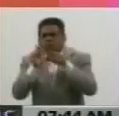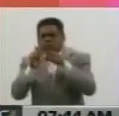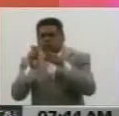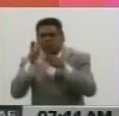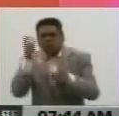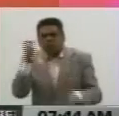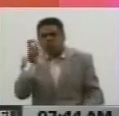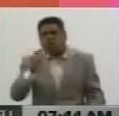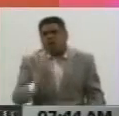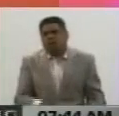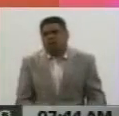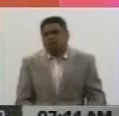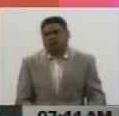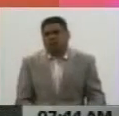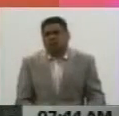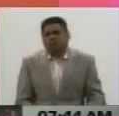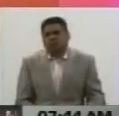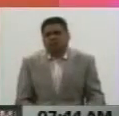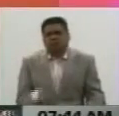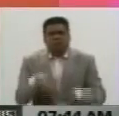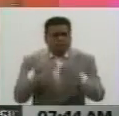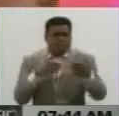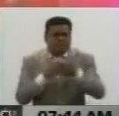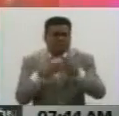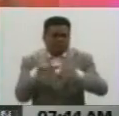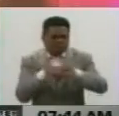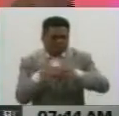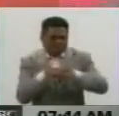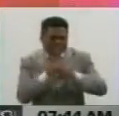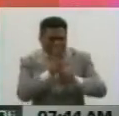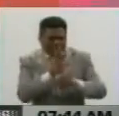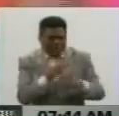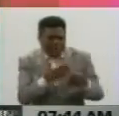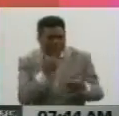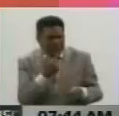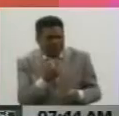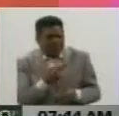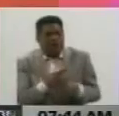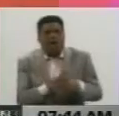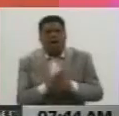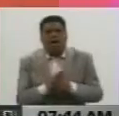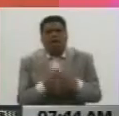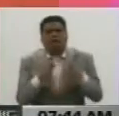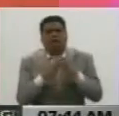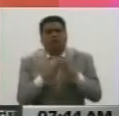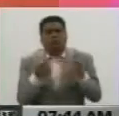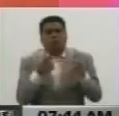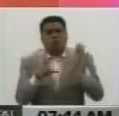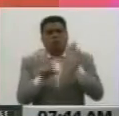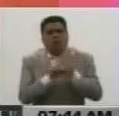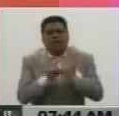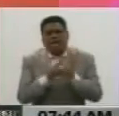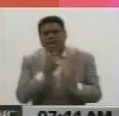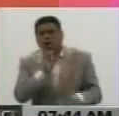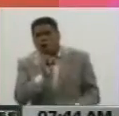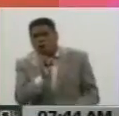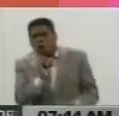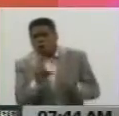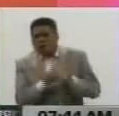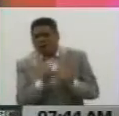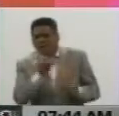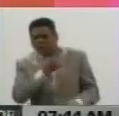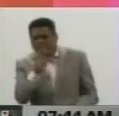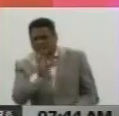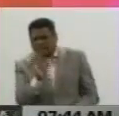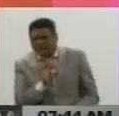interrumpa, tomando en cuenta de que quizás fue algo desordenado. Quizás algunos legales, otros de forma ilegal, pero ¿cómo controlar ahora ese desorden? Y la gente que vive de la